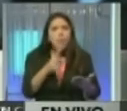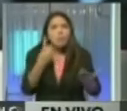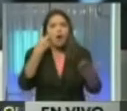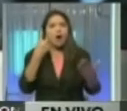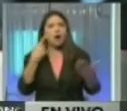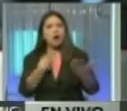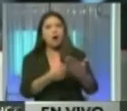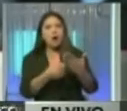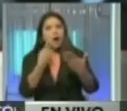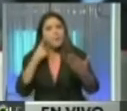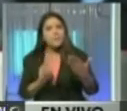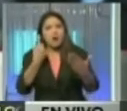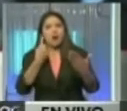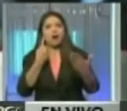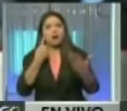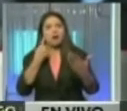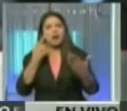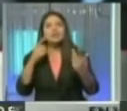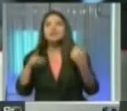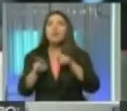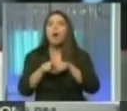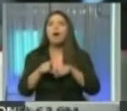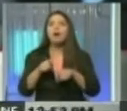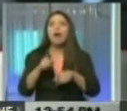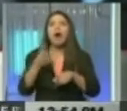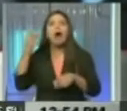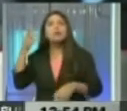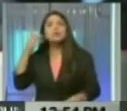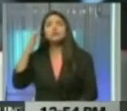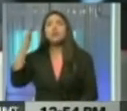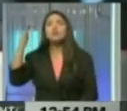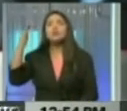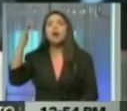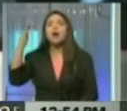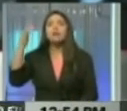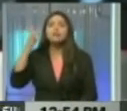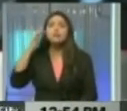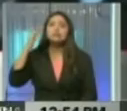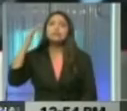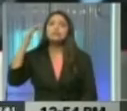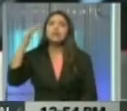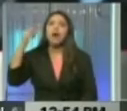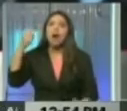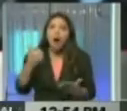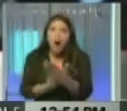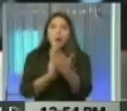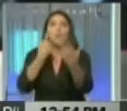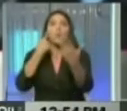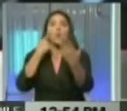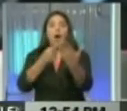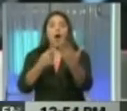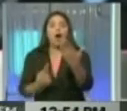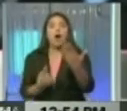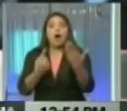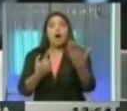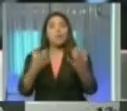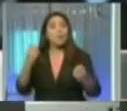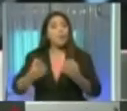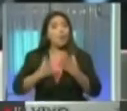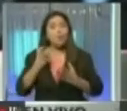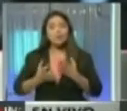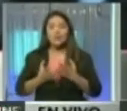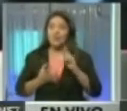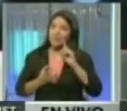si fuese algo que hubiesen soñado alguna vez y que por fin lo están viendo y lo están presenciando. Eso emociona,